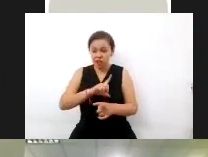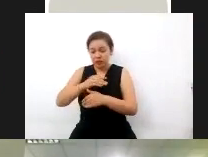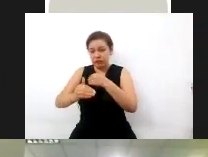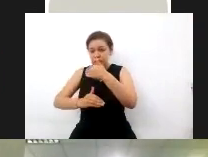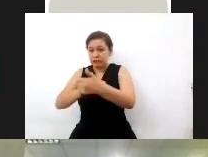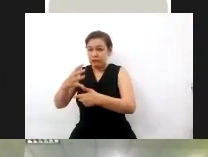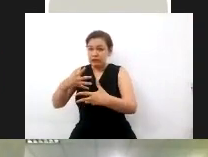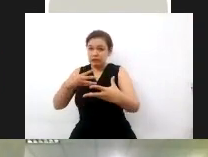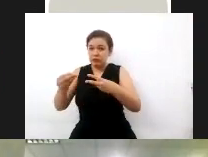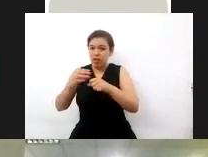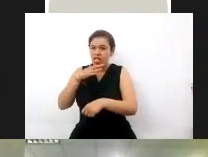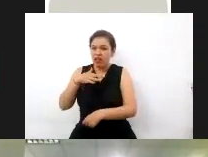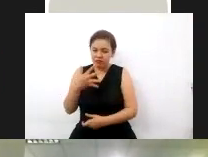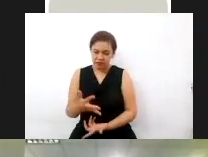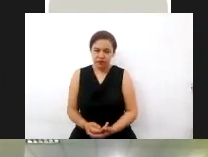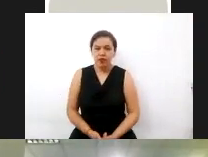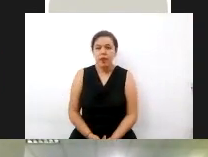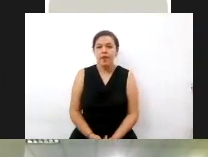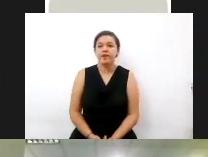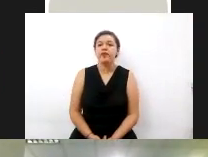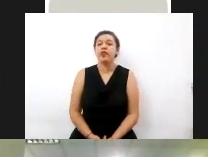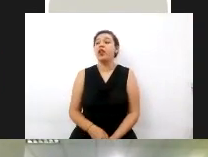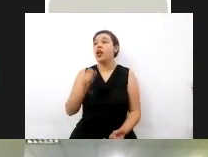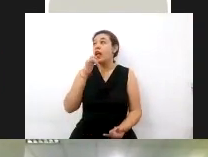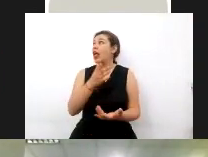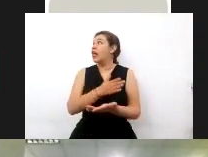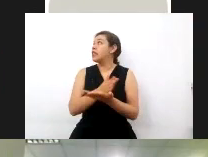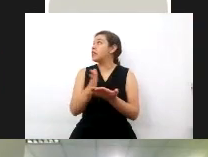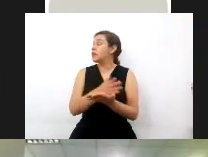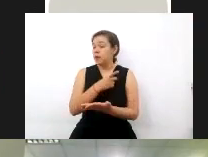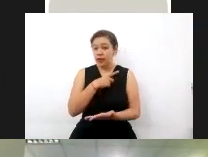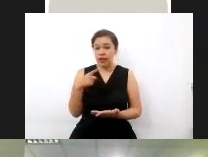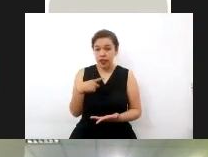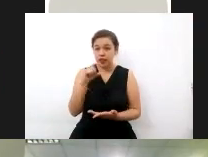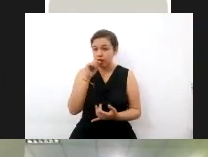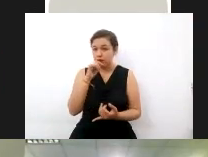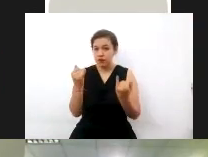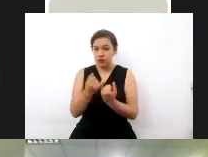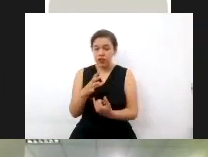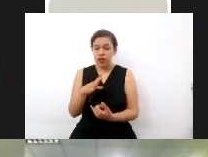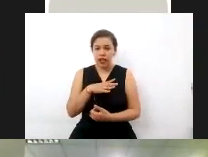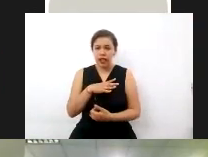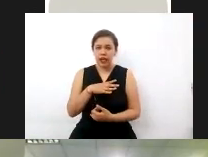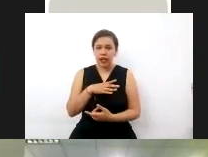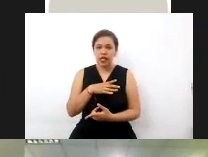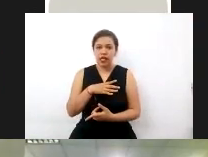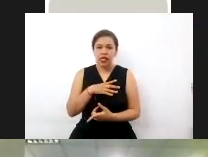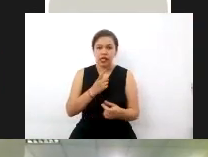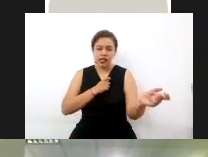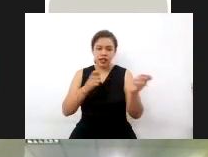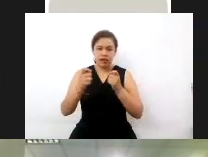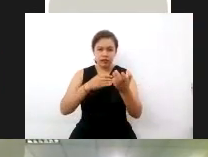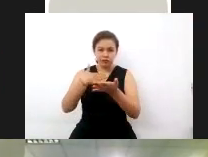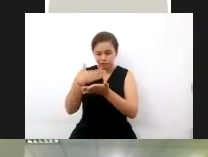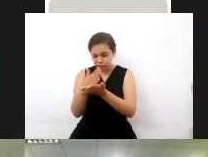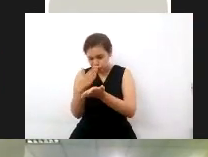contaminación. Hay que separarlos y hay que tener un control con las tablas picadoras,